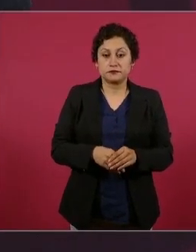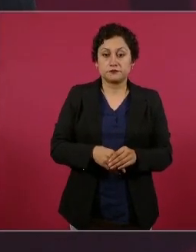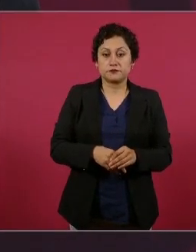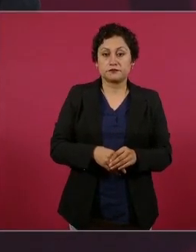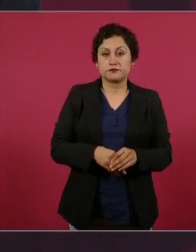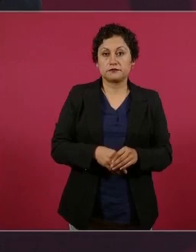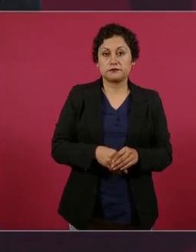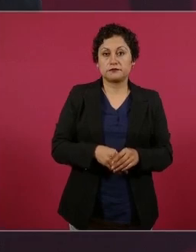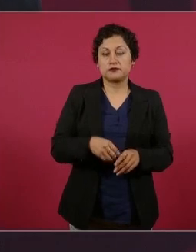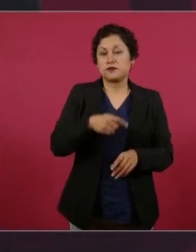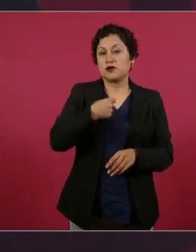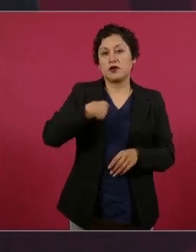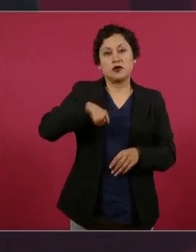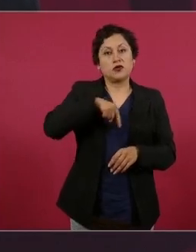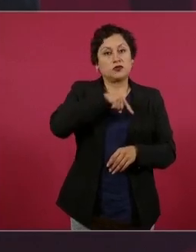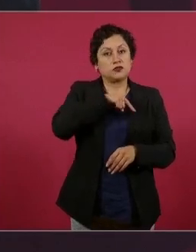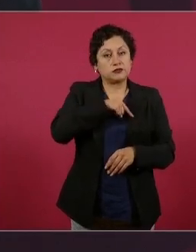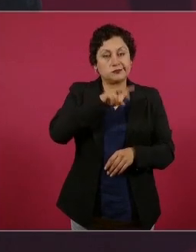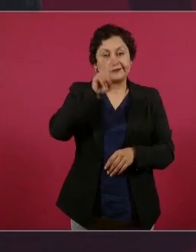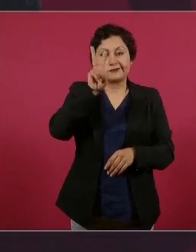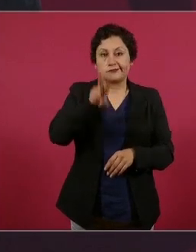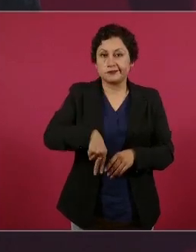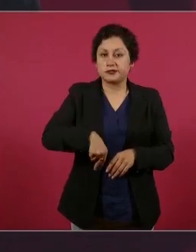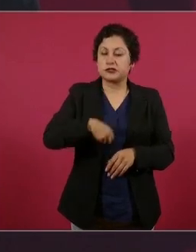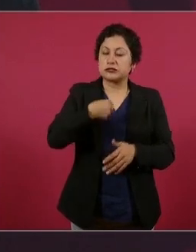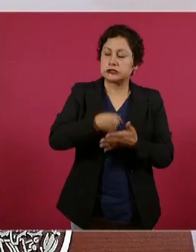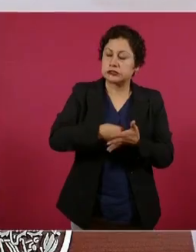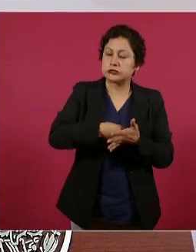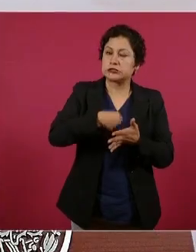Hicimos todo para llegar a un acuerdo